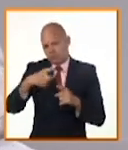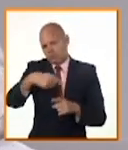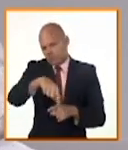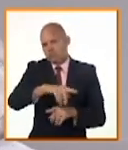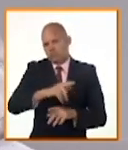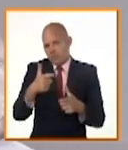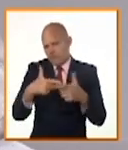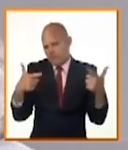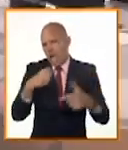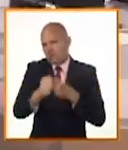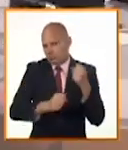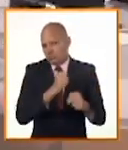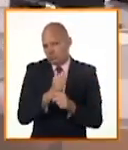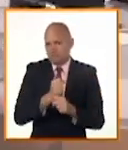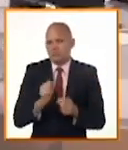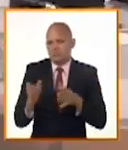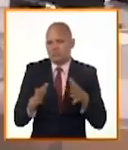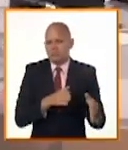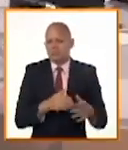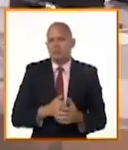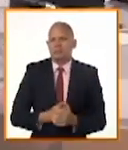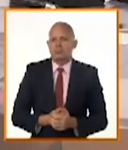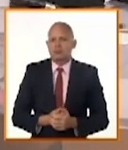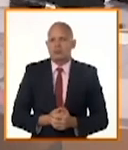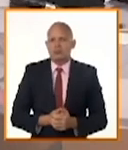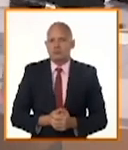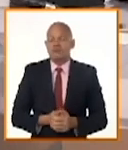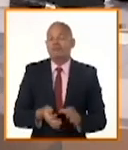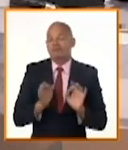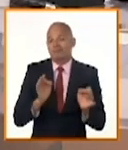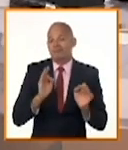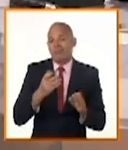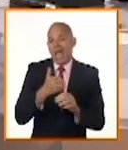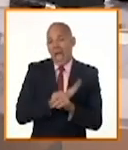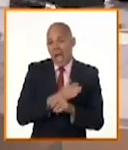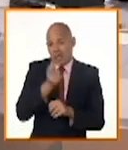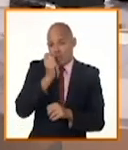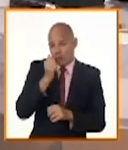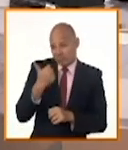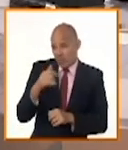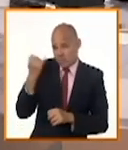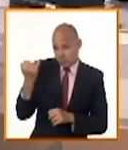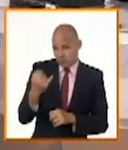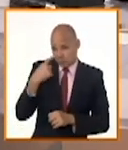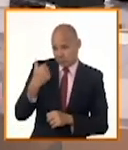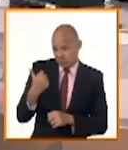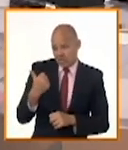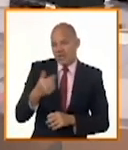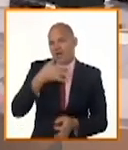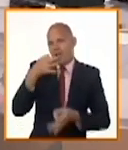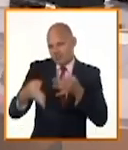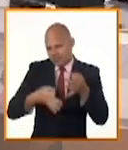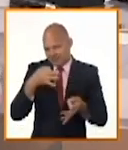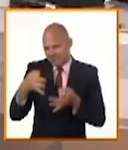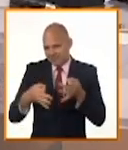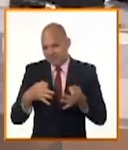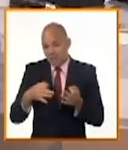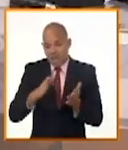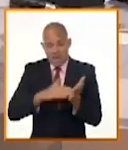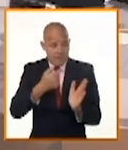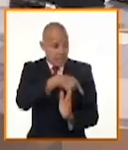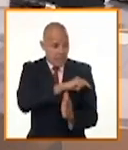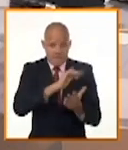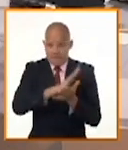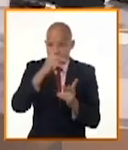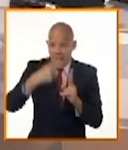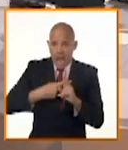eso presidente como afortunadamente después del pico ese grande de mayo bajó un poco el efectivo